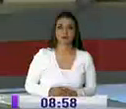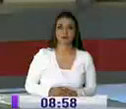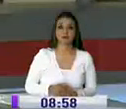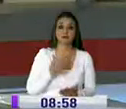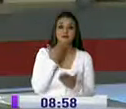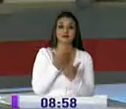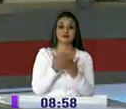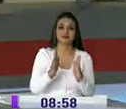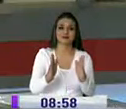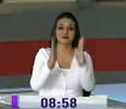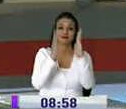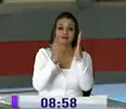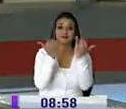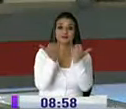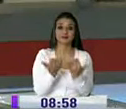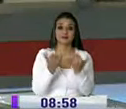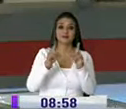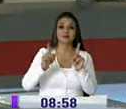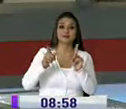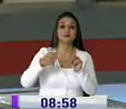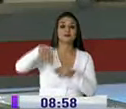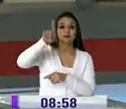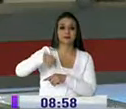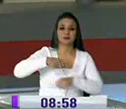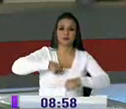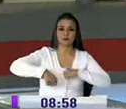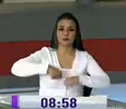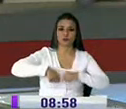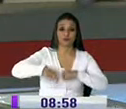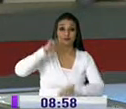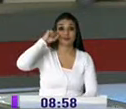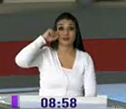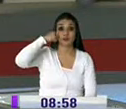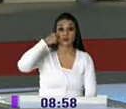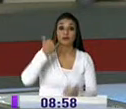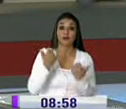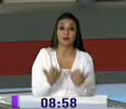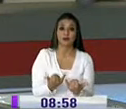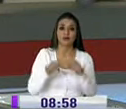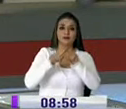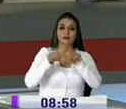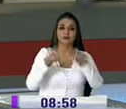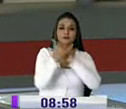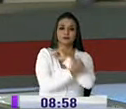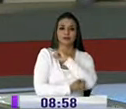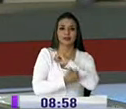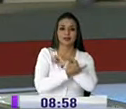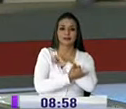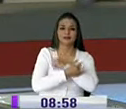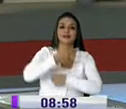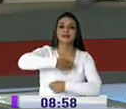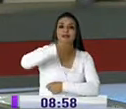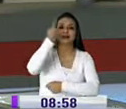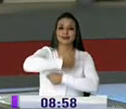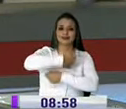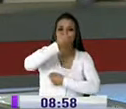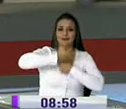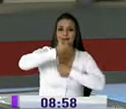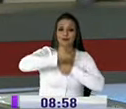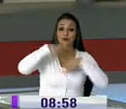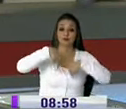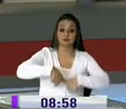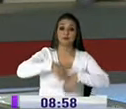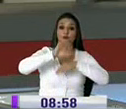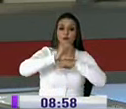Por acompañarnos en este primero de mayo, hay que recordar que se conmemora en diversos países el Día del Trabajador y hoy día en nuestro país